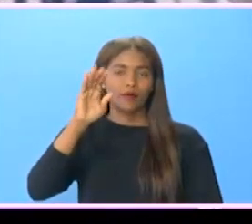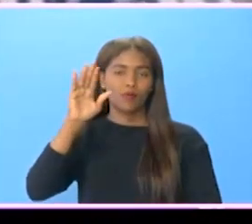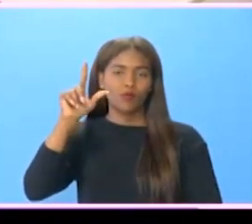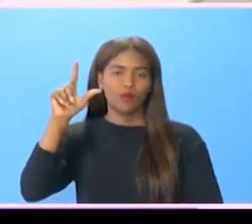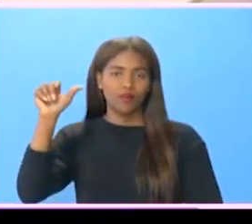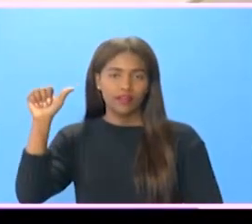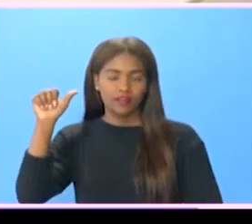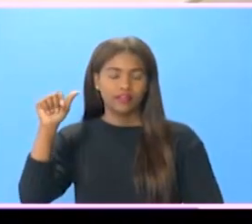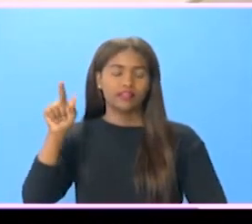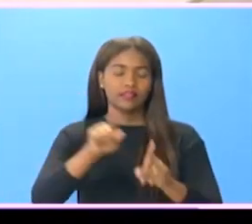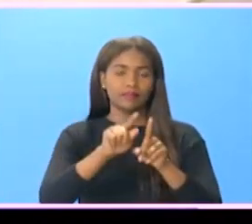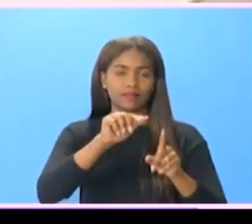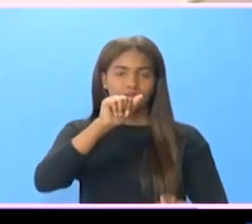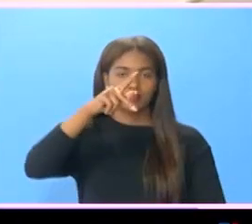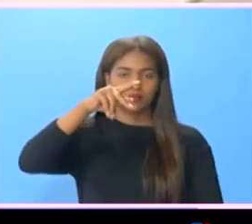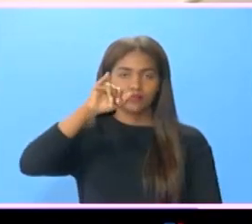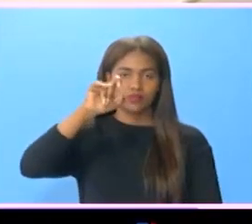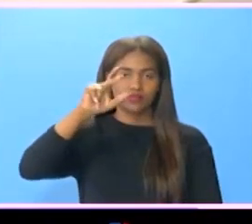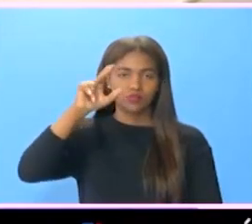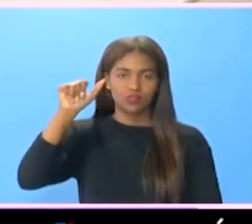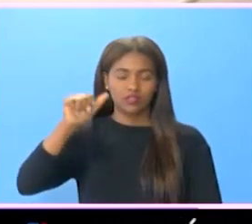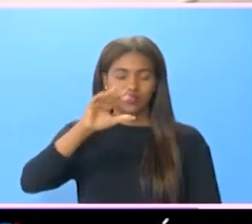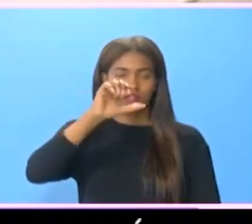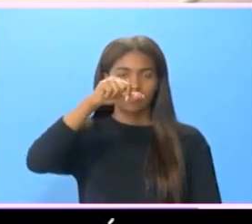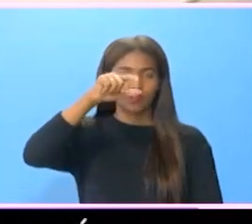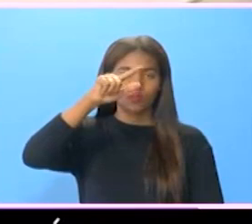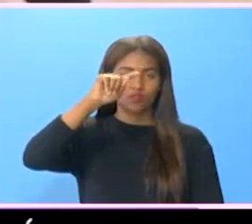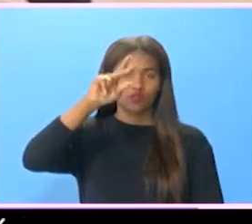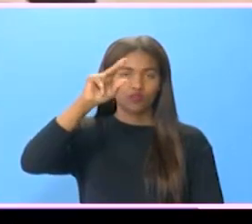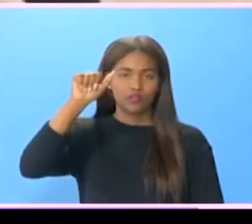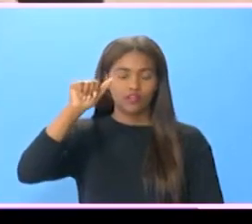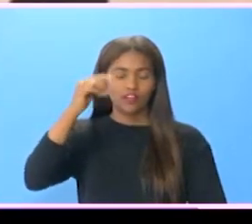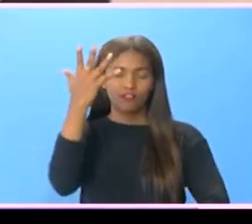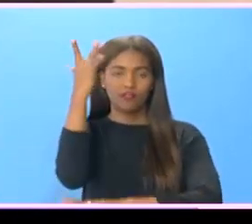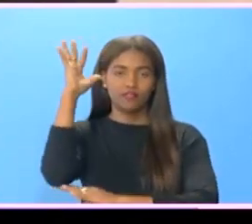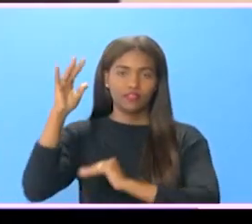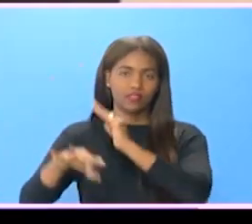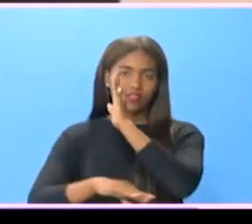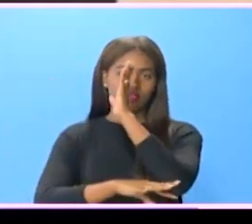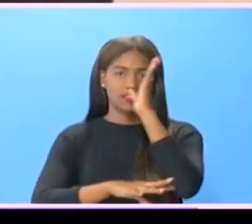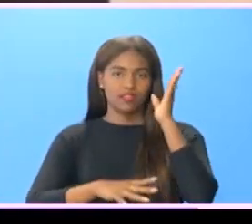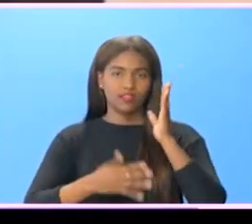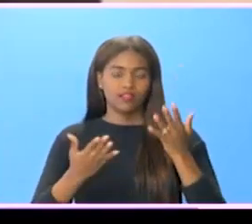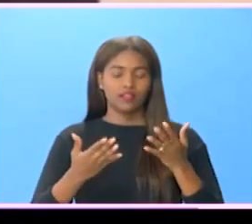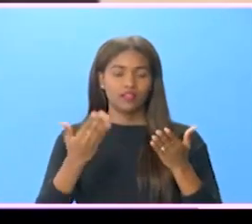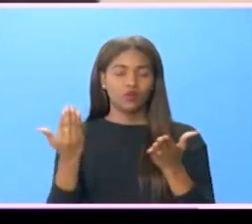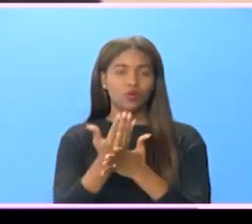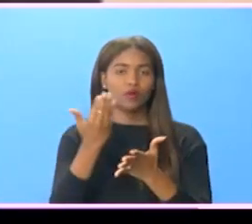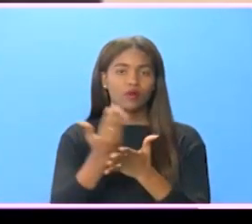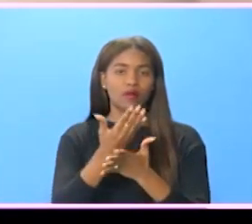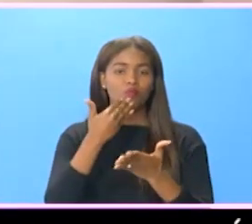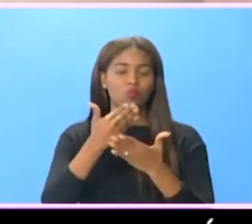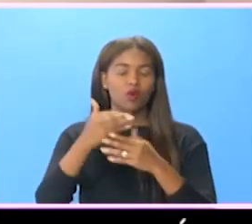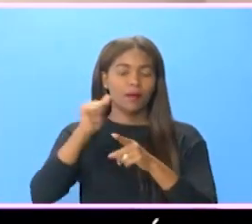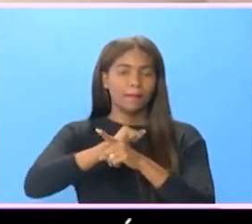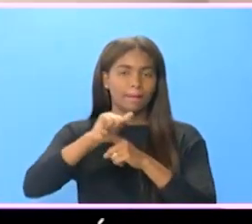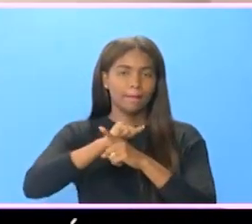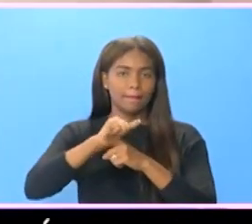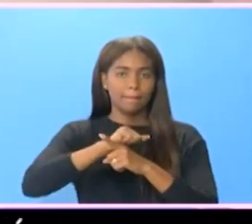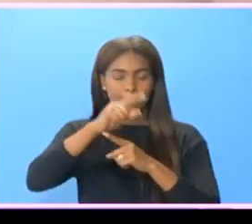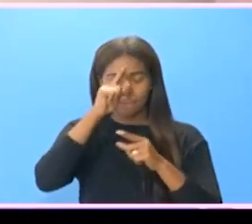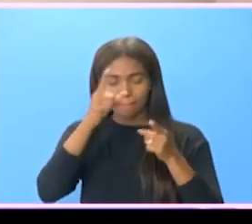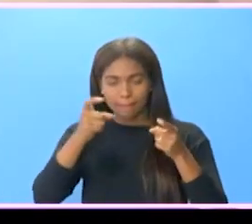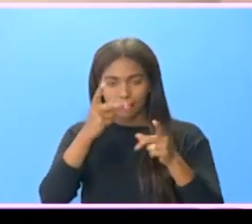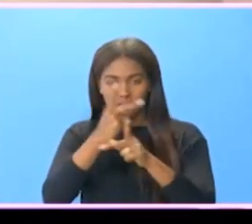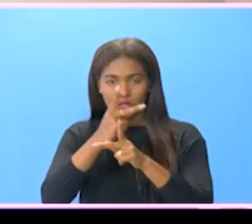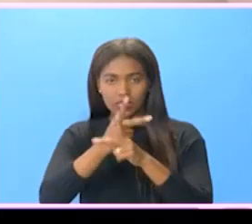inocuidata, apicultura, acuicultura, forestación y medio ambiente, e inocuidad y buenas prácticas de